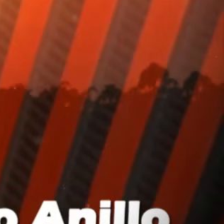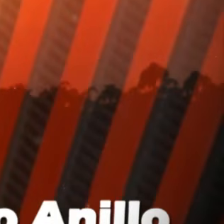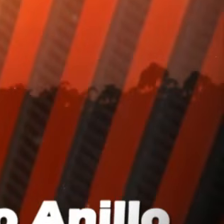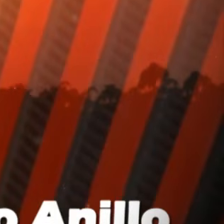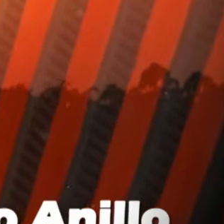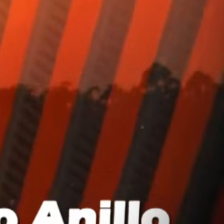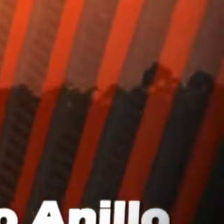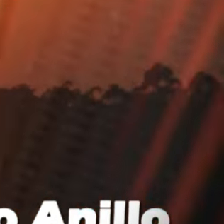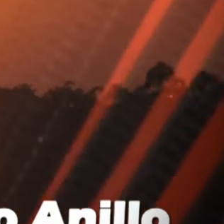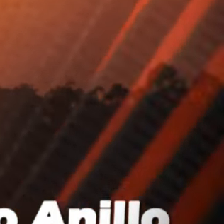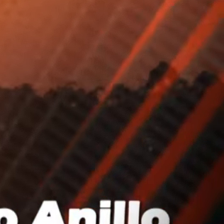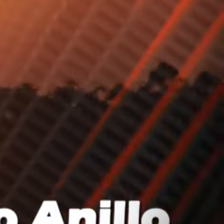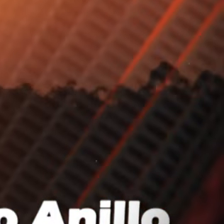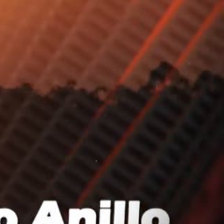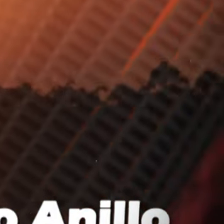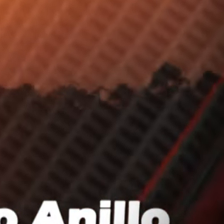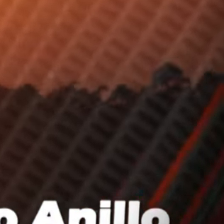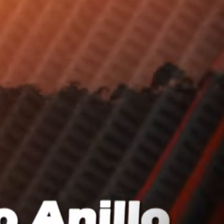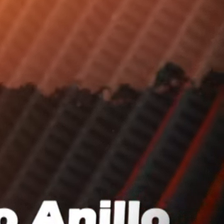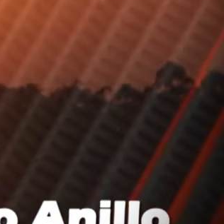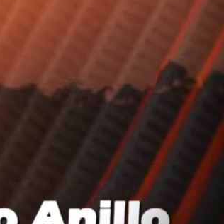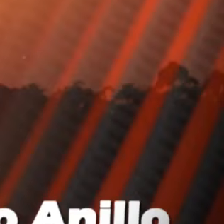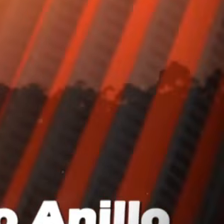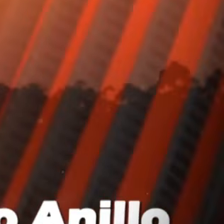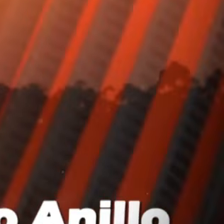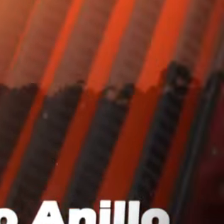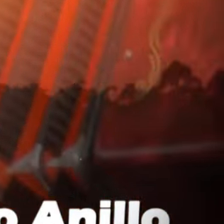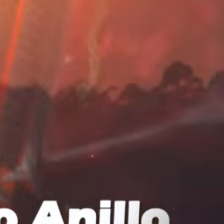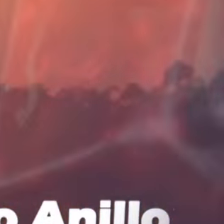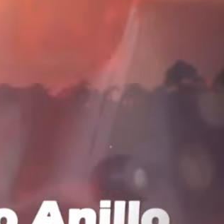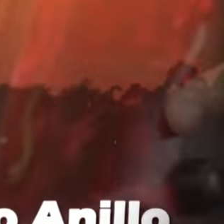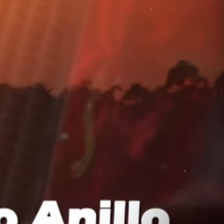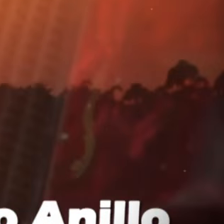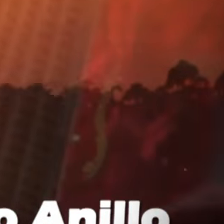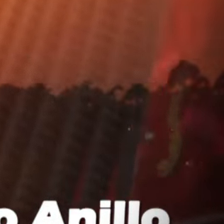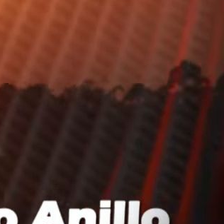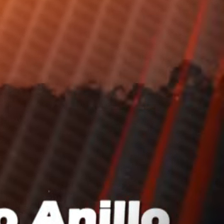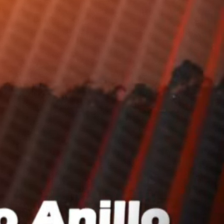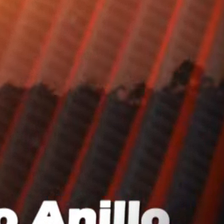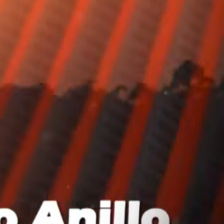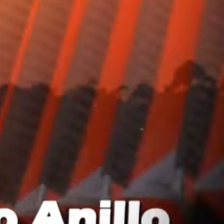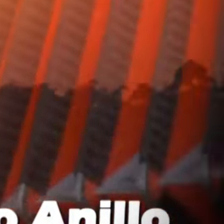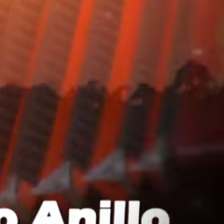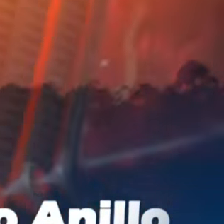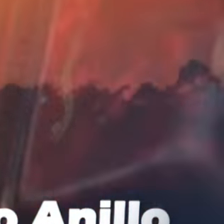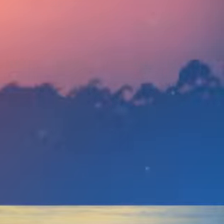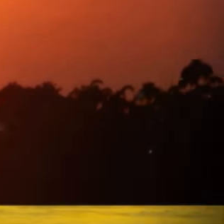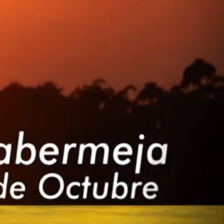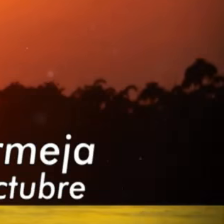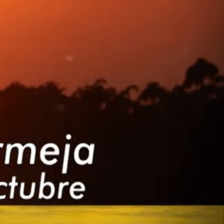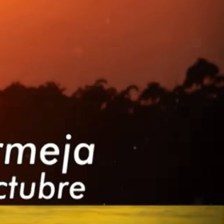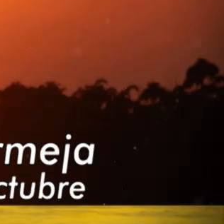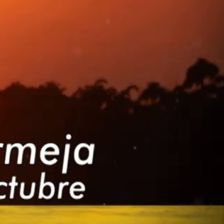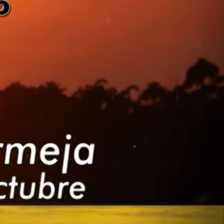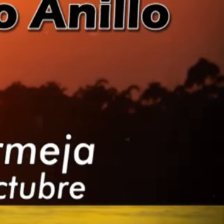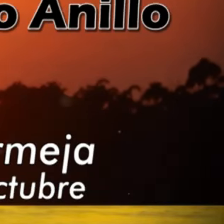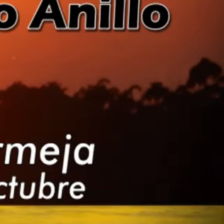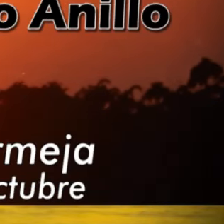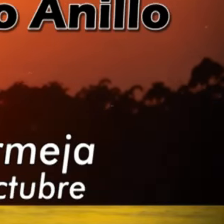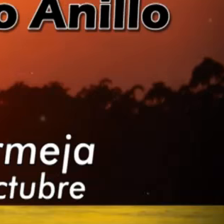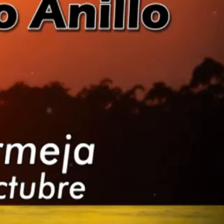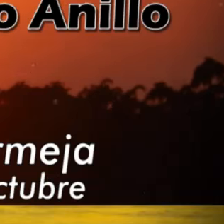vallenata. Los invito al 31 Festival de Acordeones del Río Grande de la Magdalena. Este año,